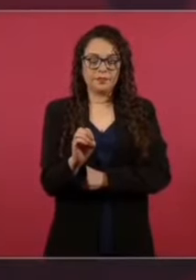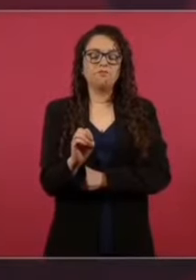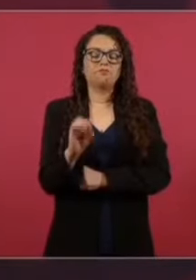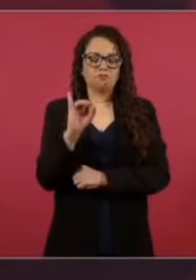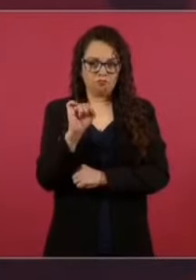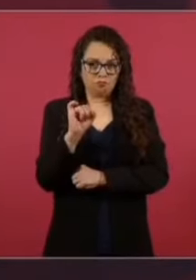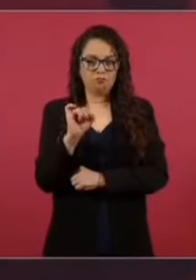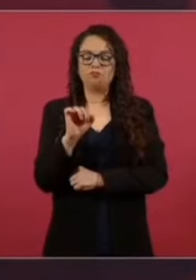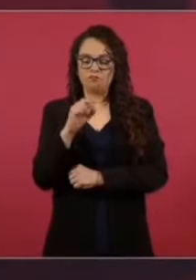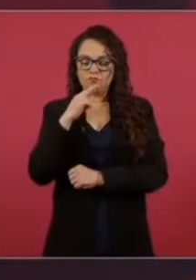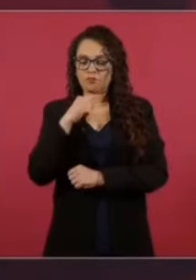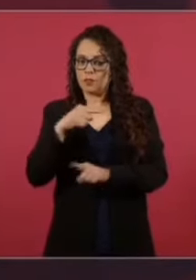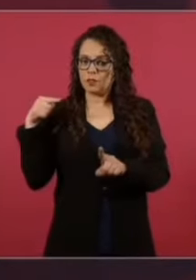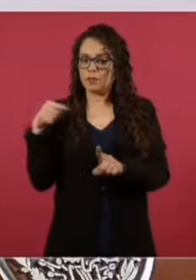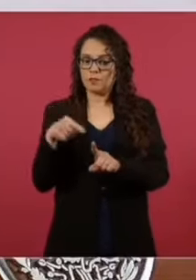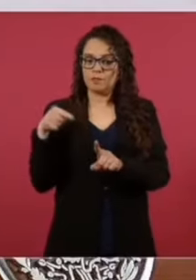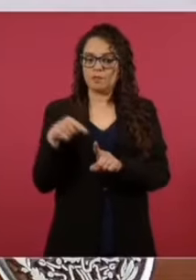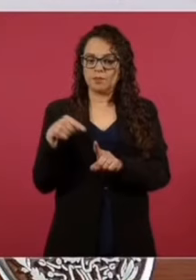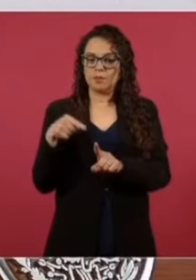México,